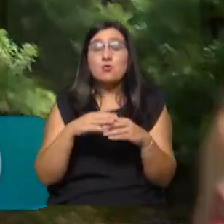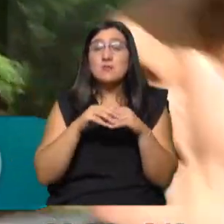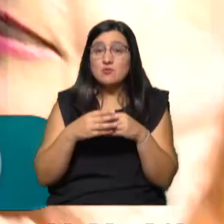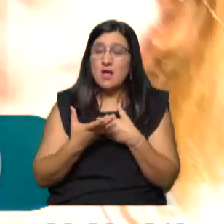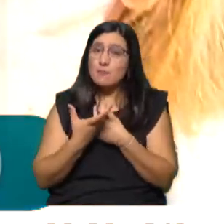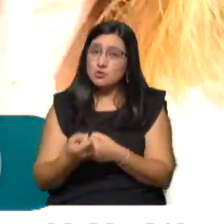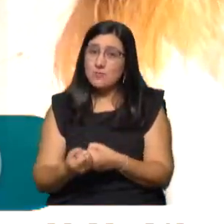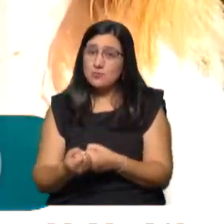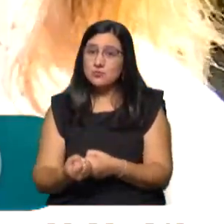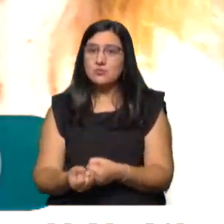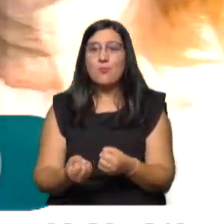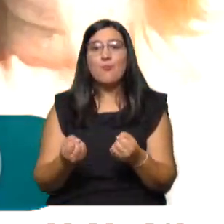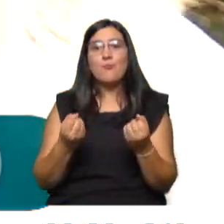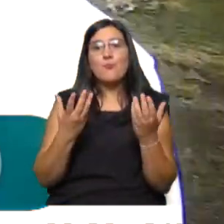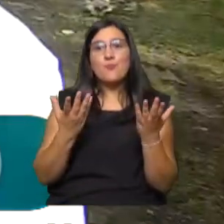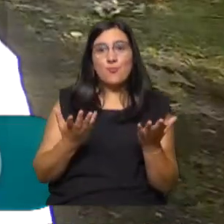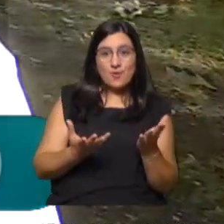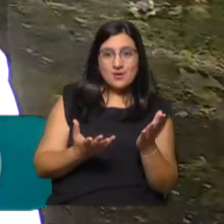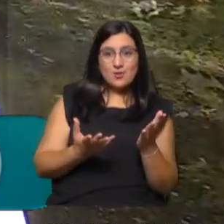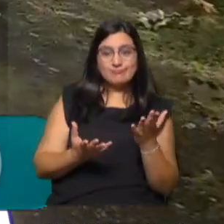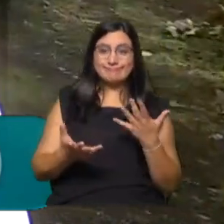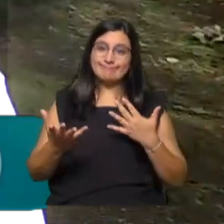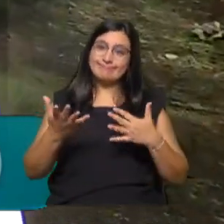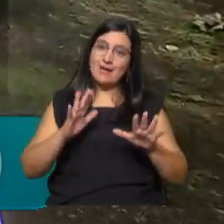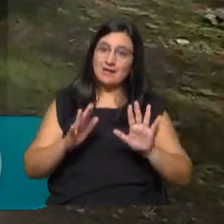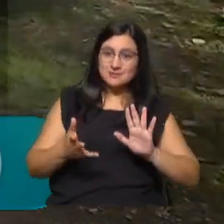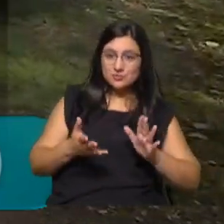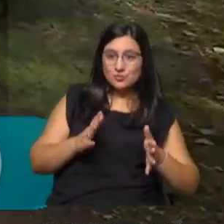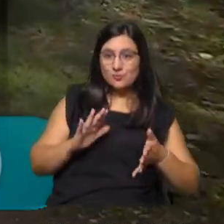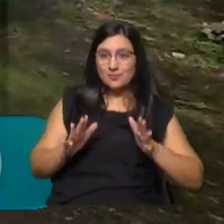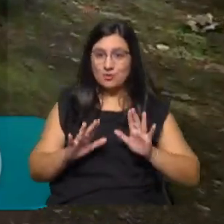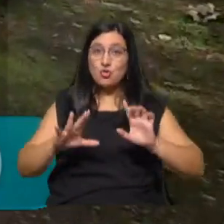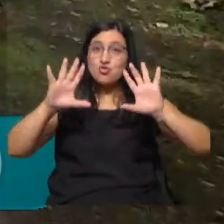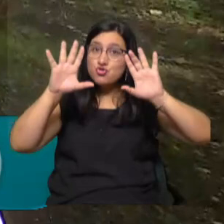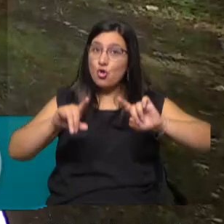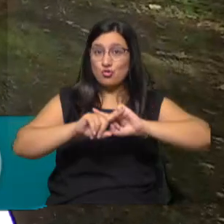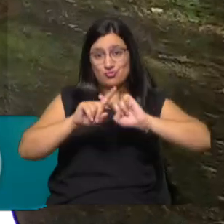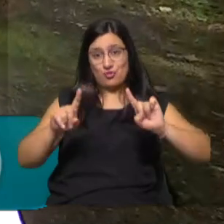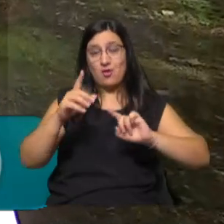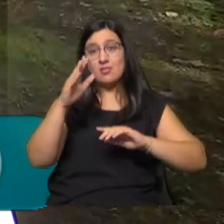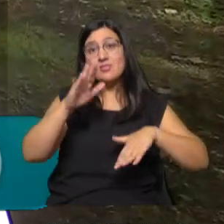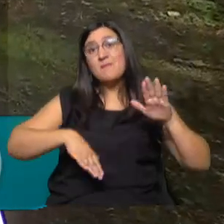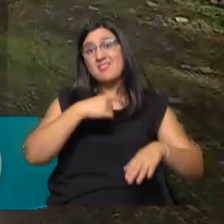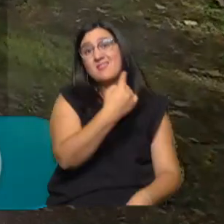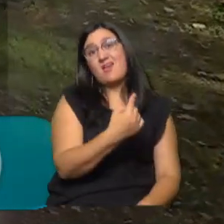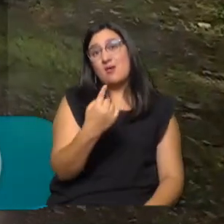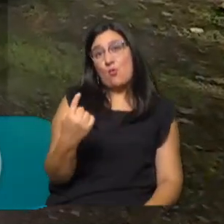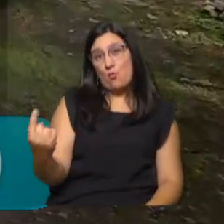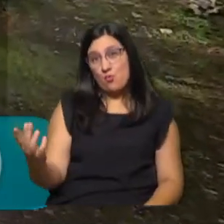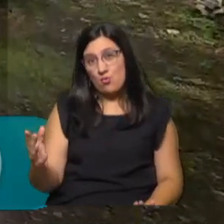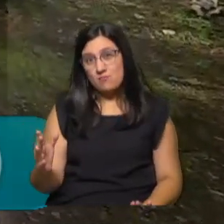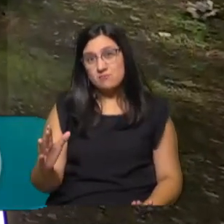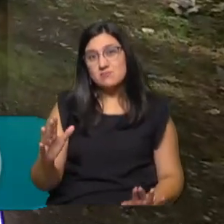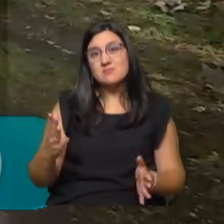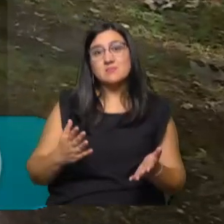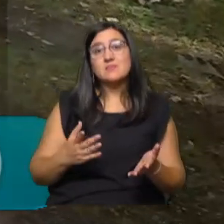ahí? Bueno, relativamente. No todo el mundo, depende de cada uno. Depende de cada uno